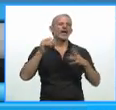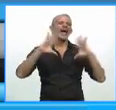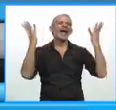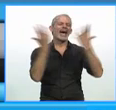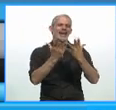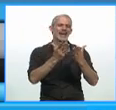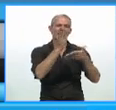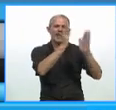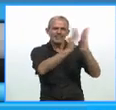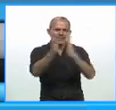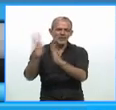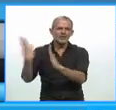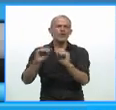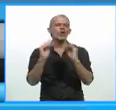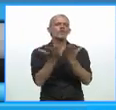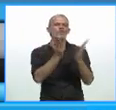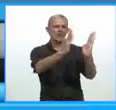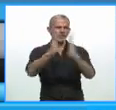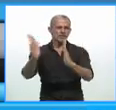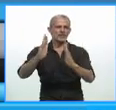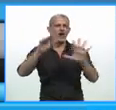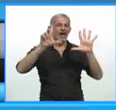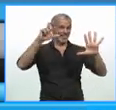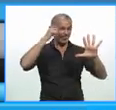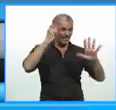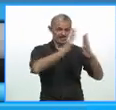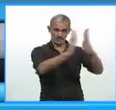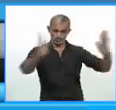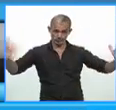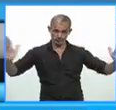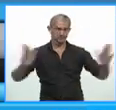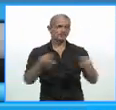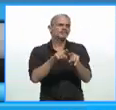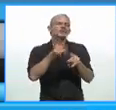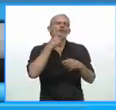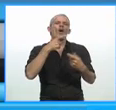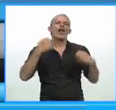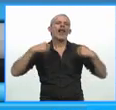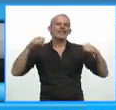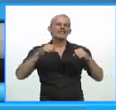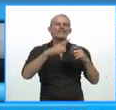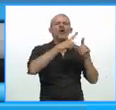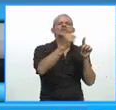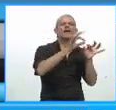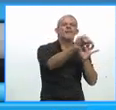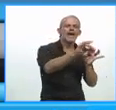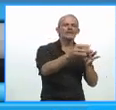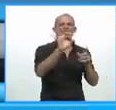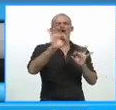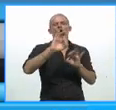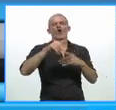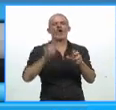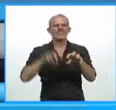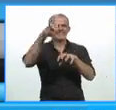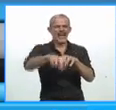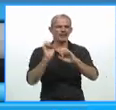Está dividido en 10 disciplinas olímpicas, claro, que viene a ser como para el atletismo el 100 metros,